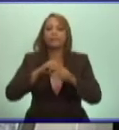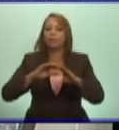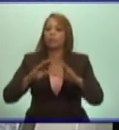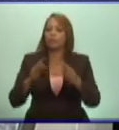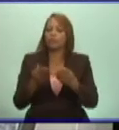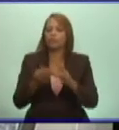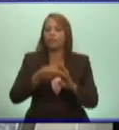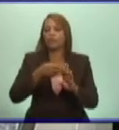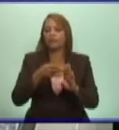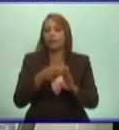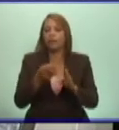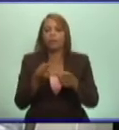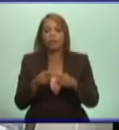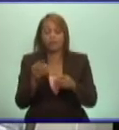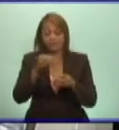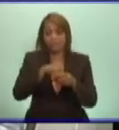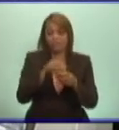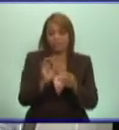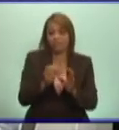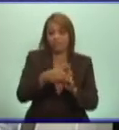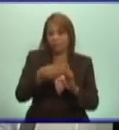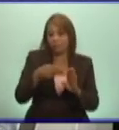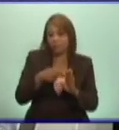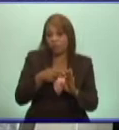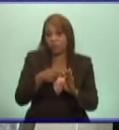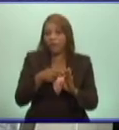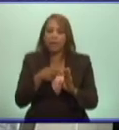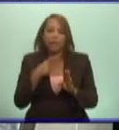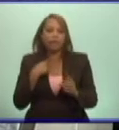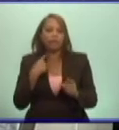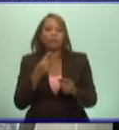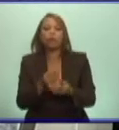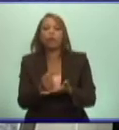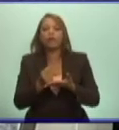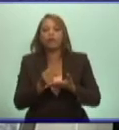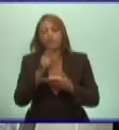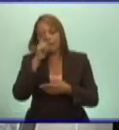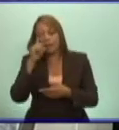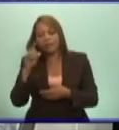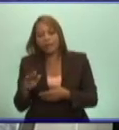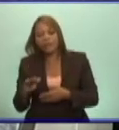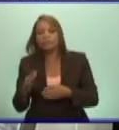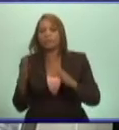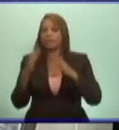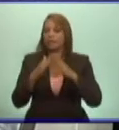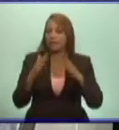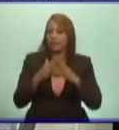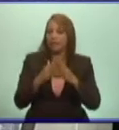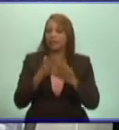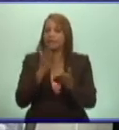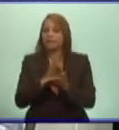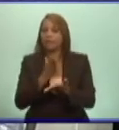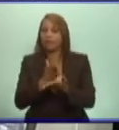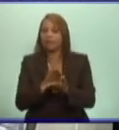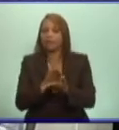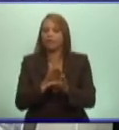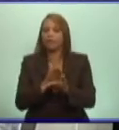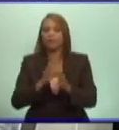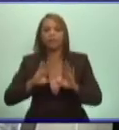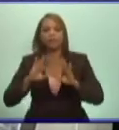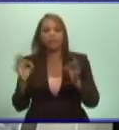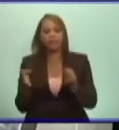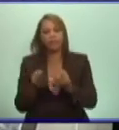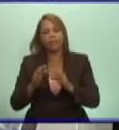determinados contenidos que va desde lo más cercano al niño, que es su entorno, su hogar, su familia, su escuela, hasta lo